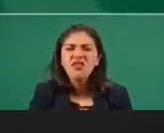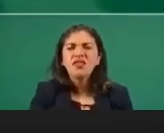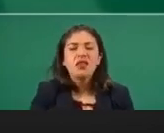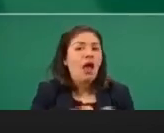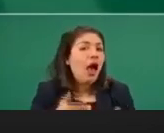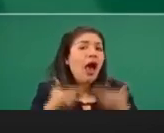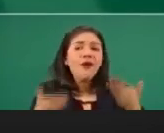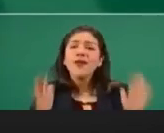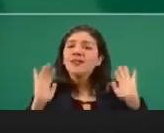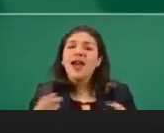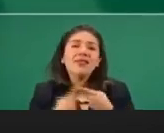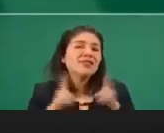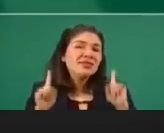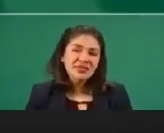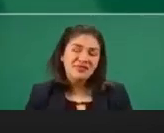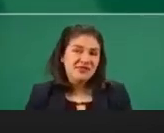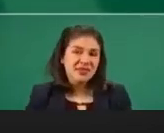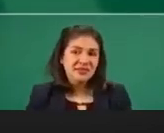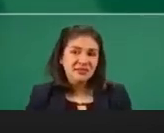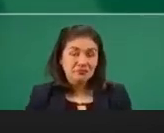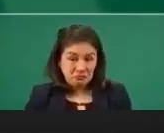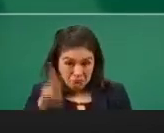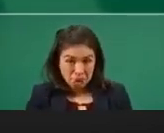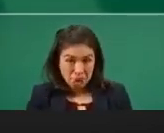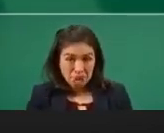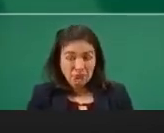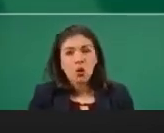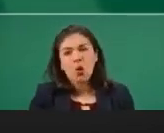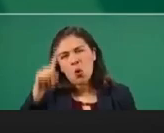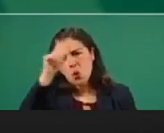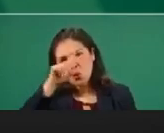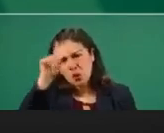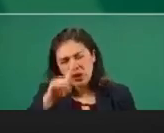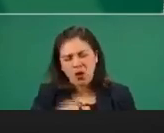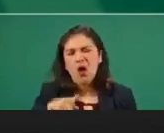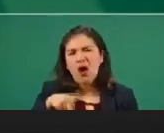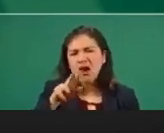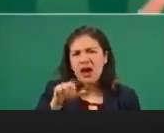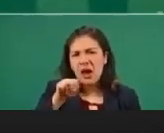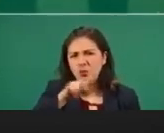Ya es otra cosa. Porque también los consejos de Krause y de Aguilar también pues